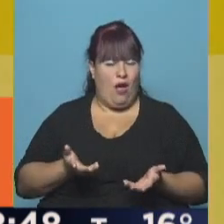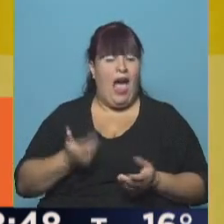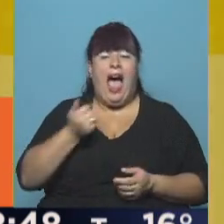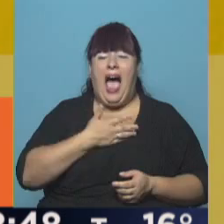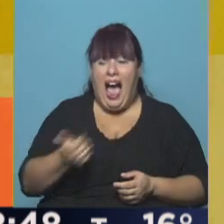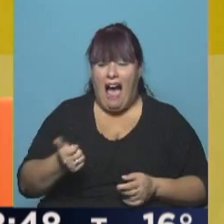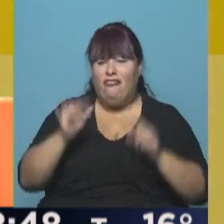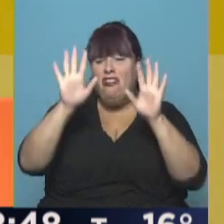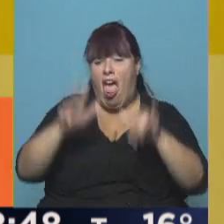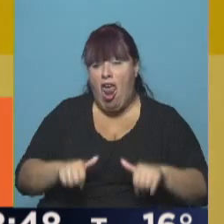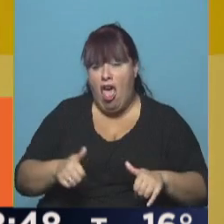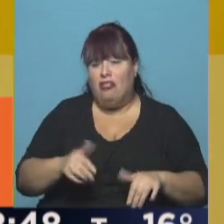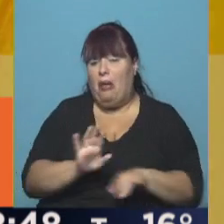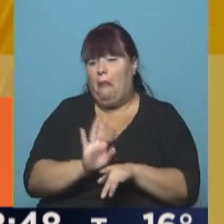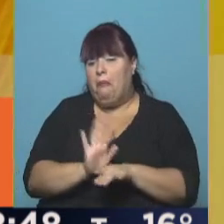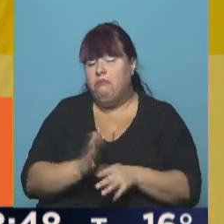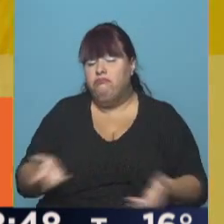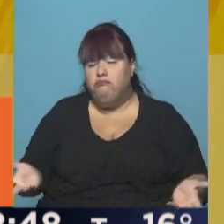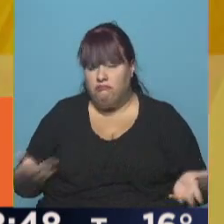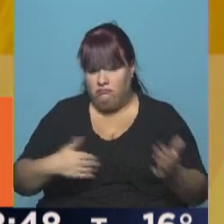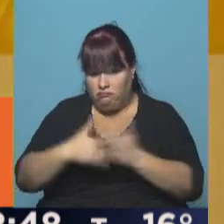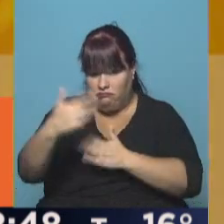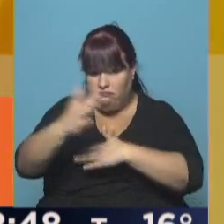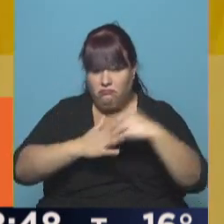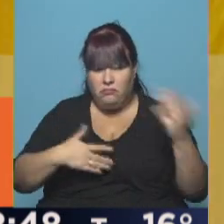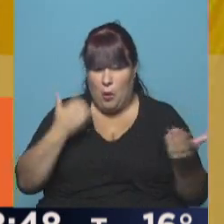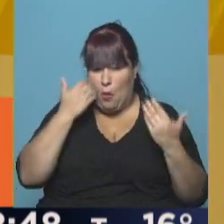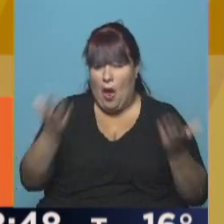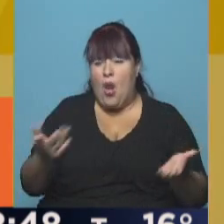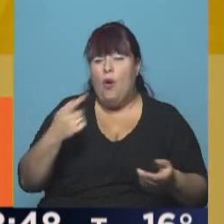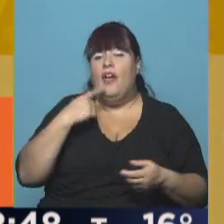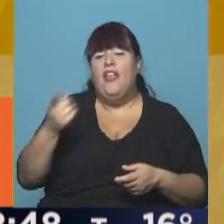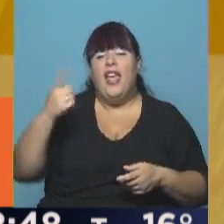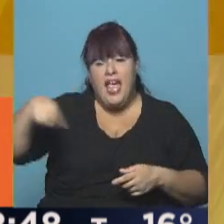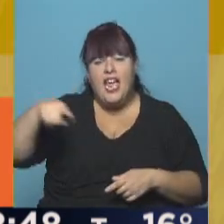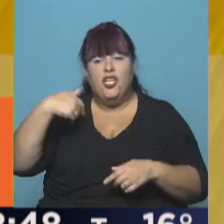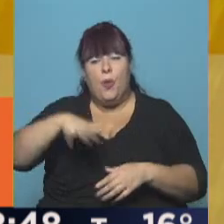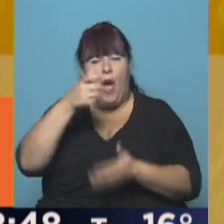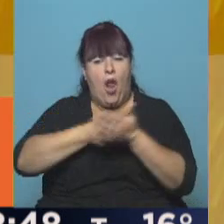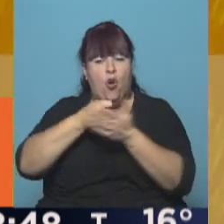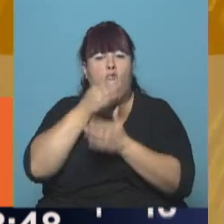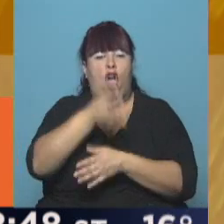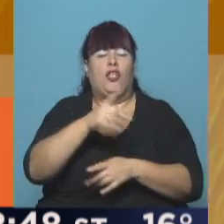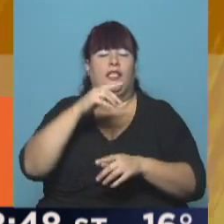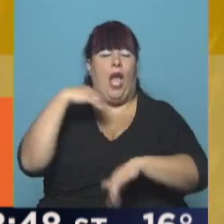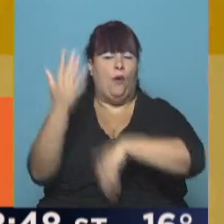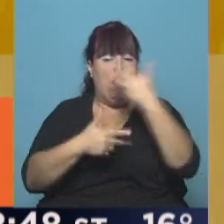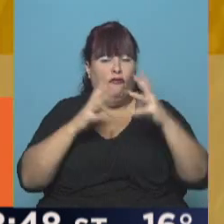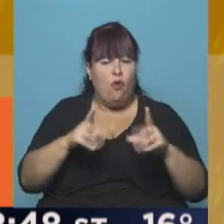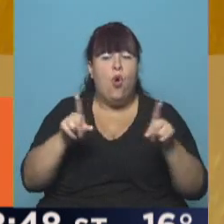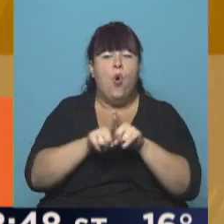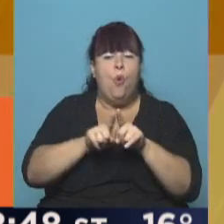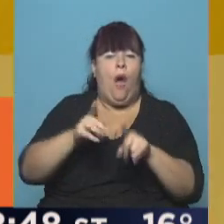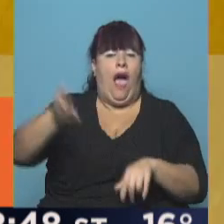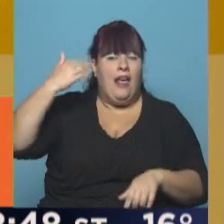AFA hizo un comunicado absolutamente neutro, vergonzoso, diciendo que ellos van a dar la pelea contra la violencia en el fútbol como la